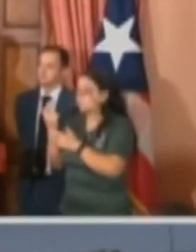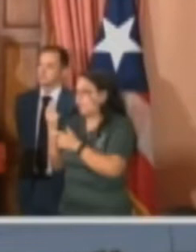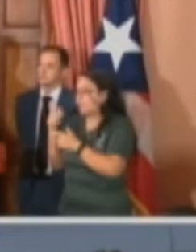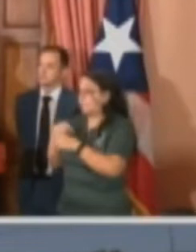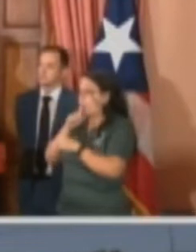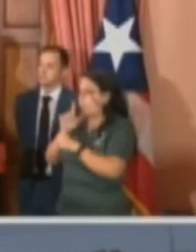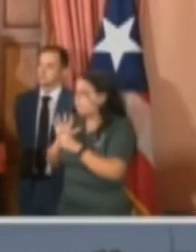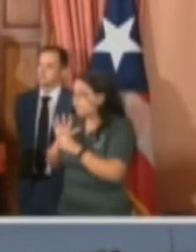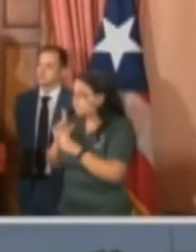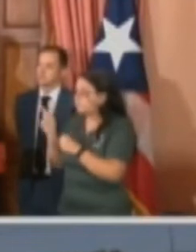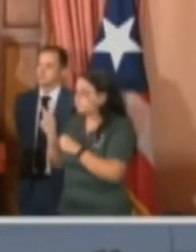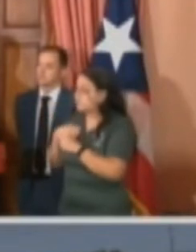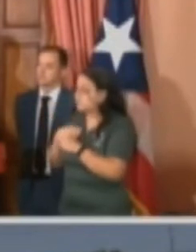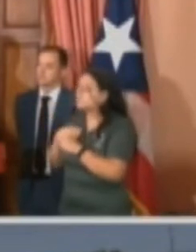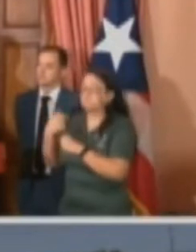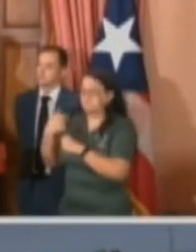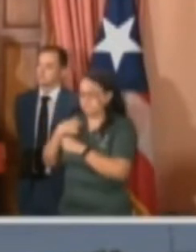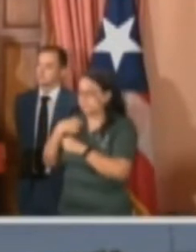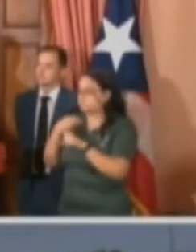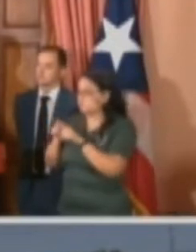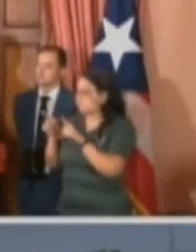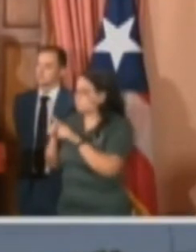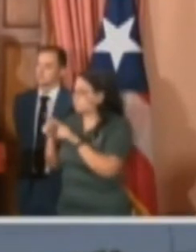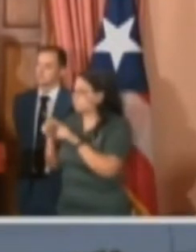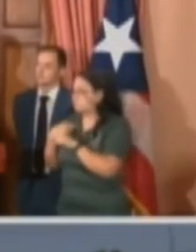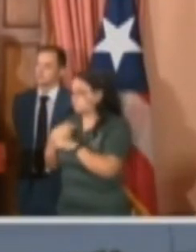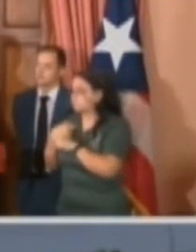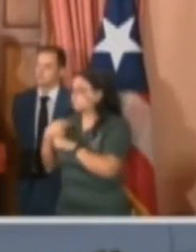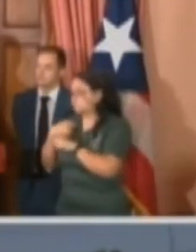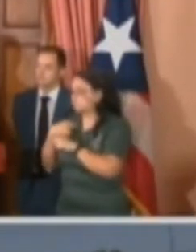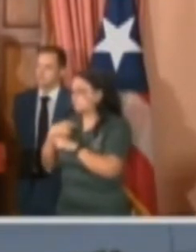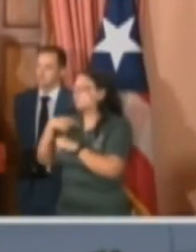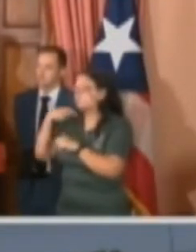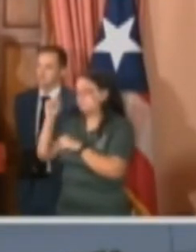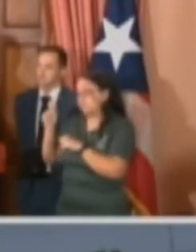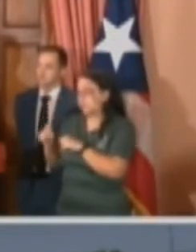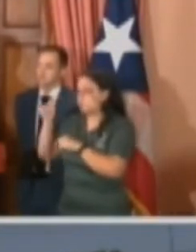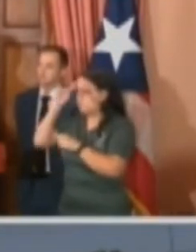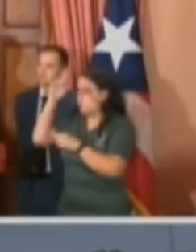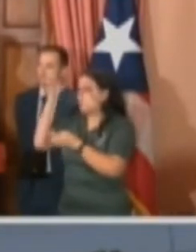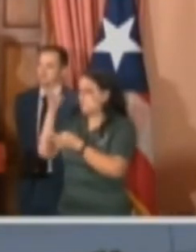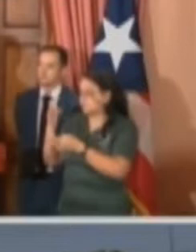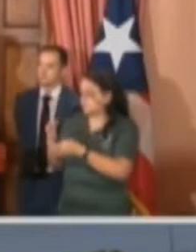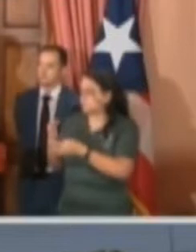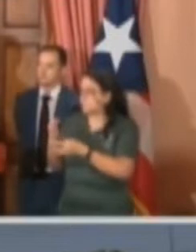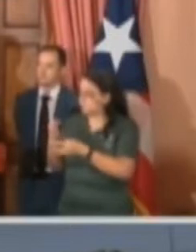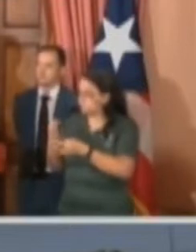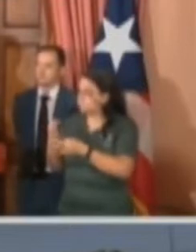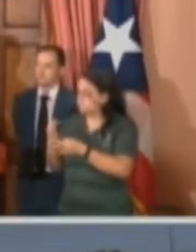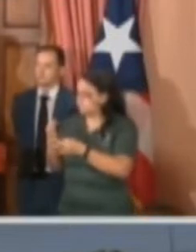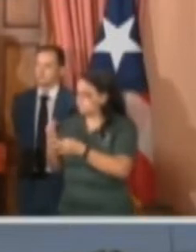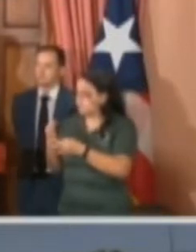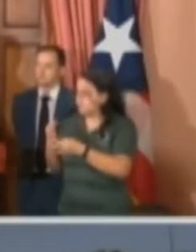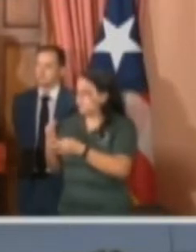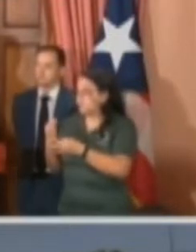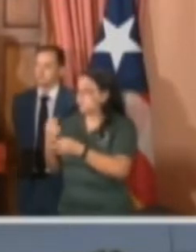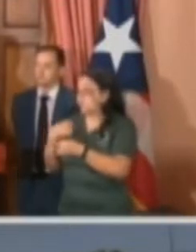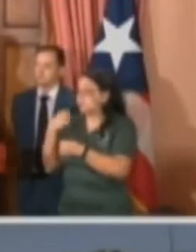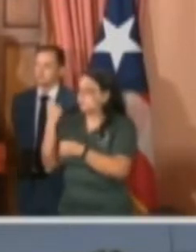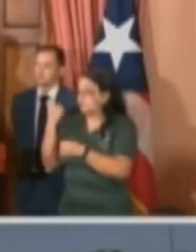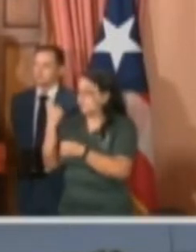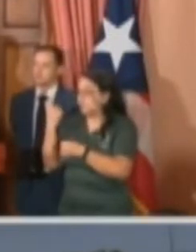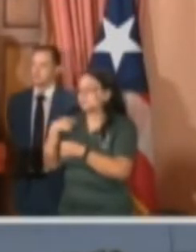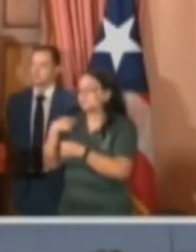las cocinas de todos los comedores escolares eran todas las mismas. Y cada vez que